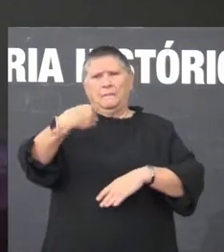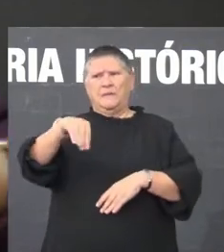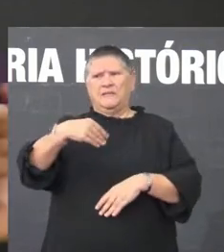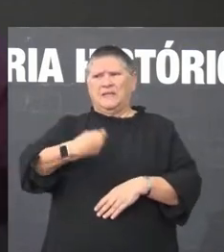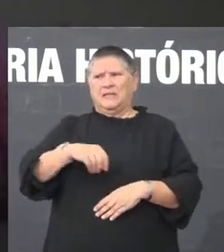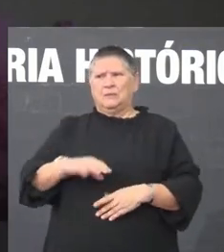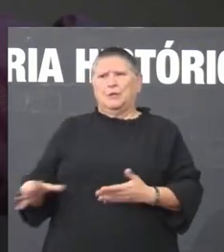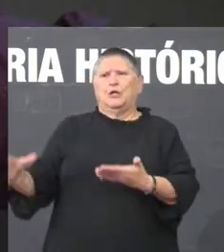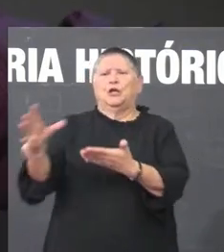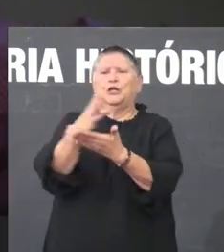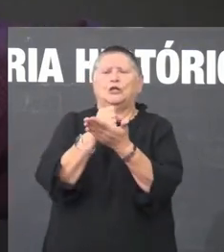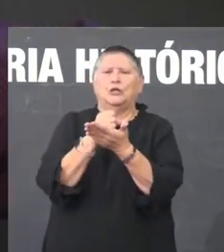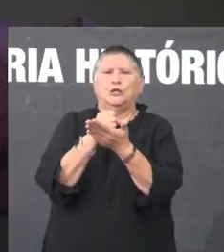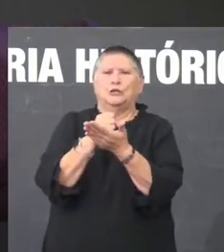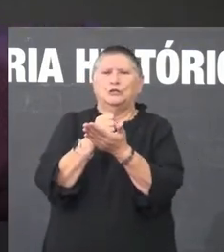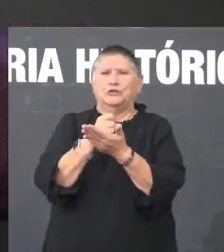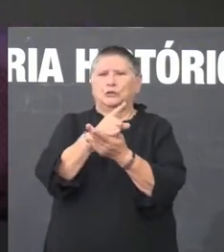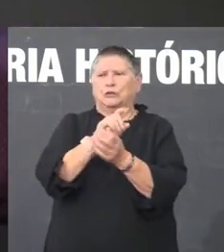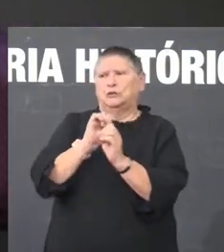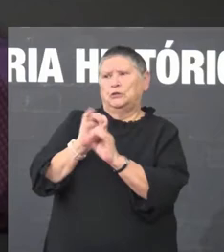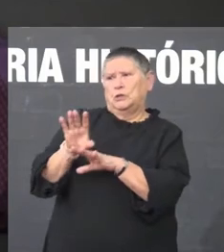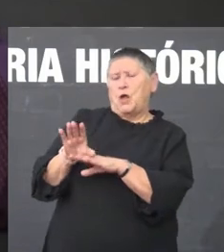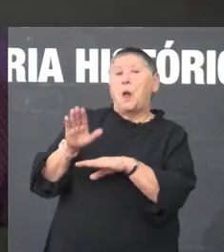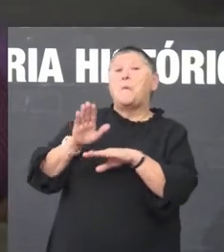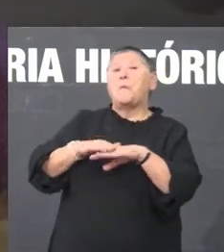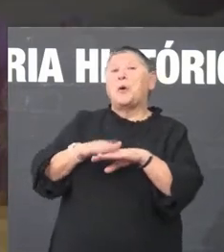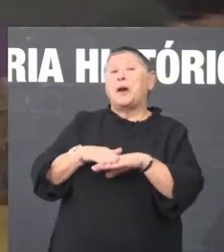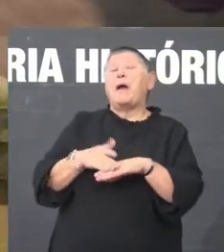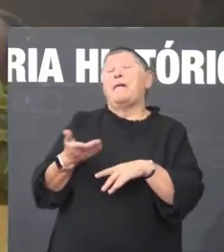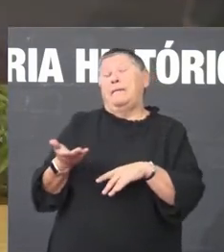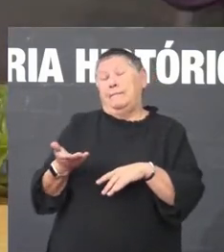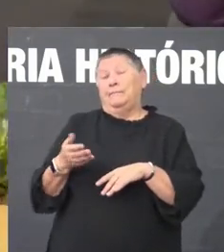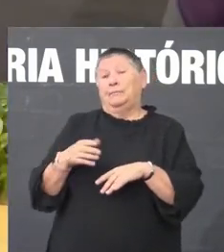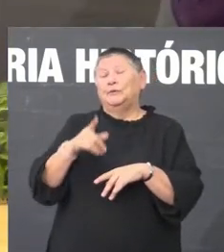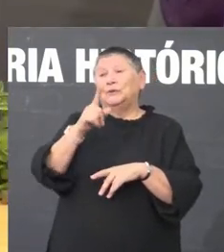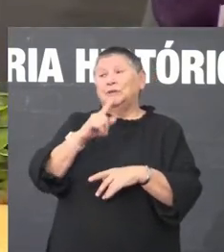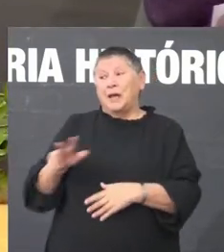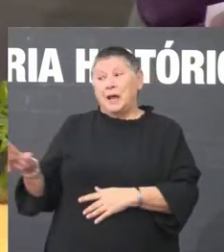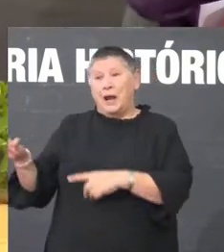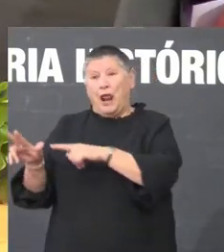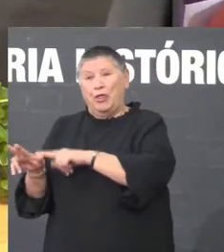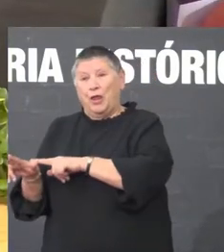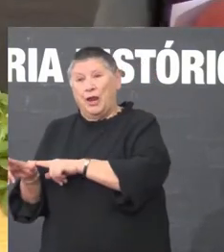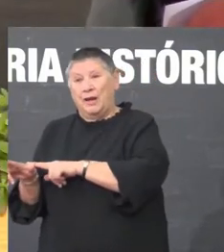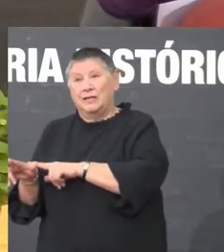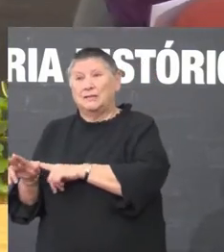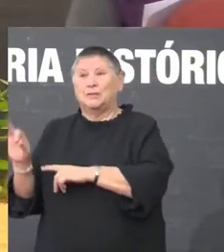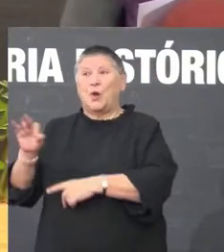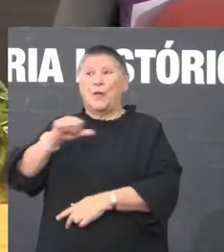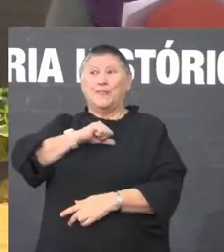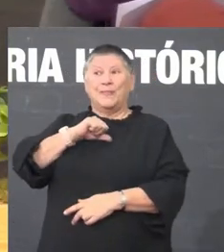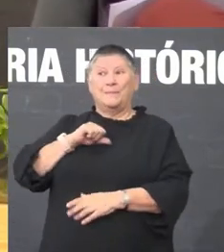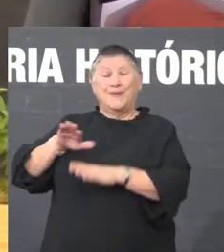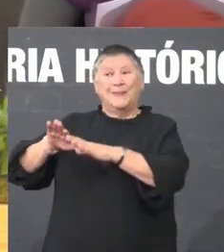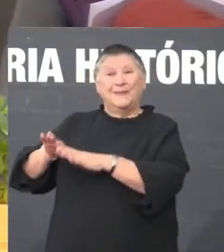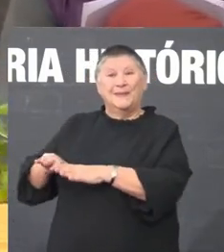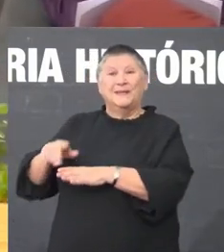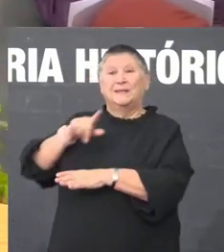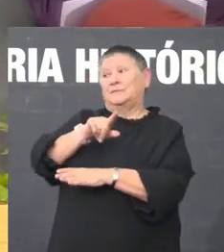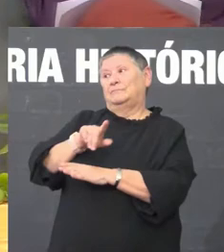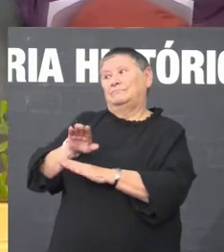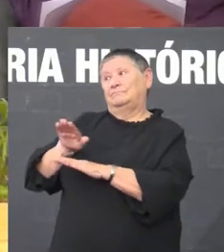¿Por qué? Porque aquellos que sean nacionalistas, independentistas, o no se avengan a esa idea de España